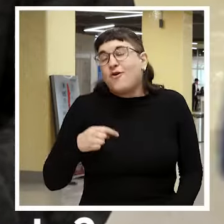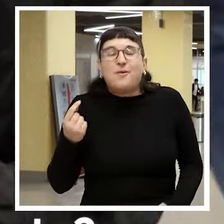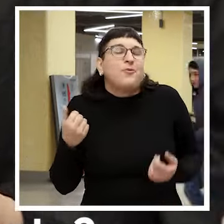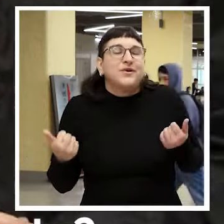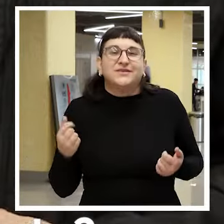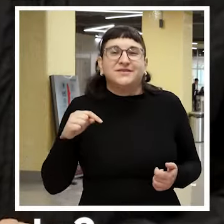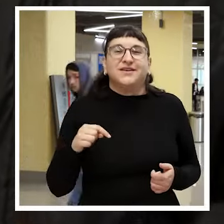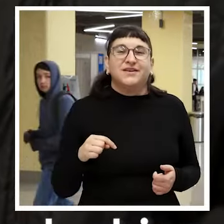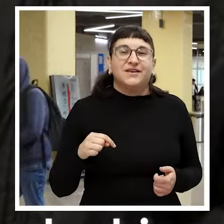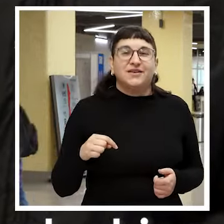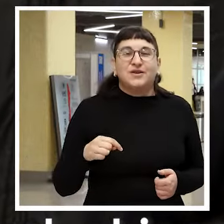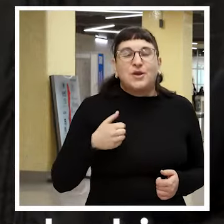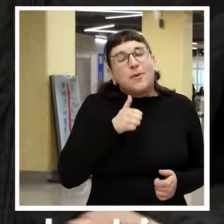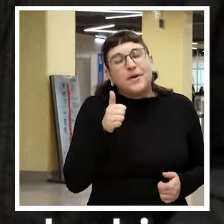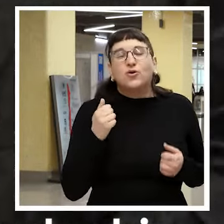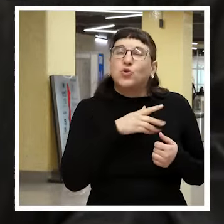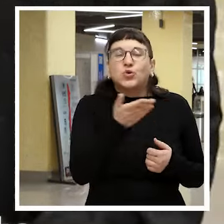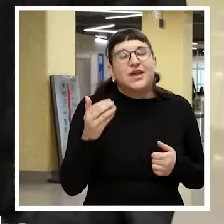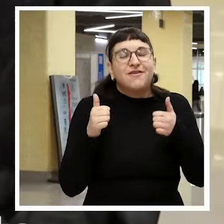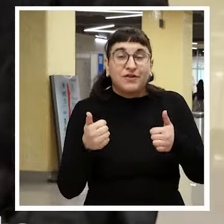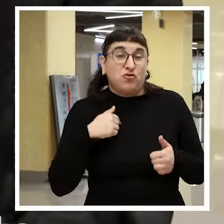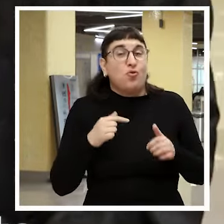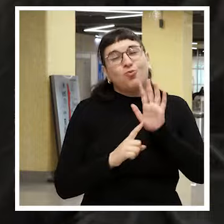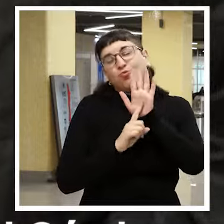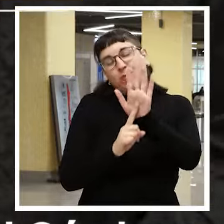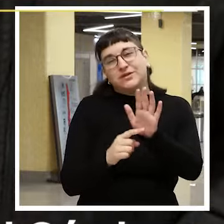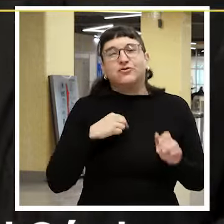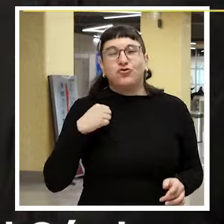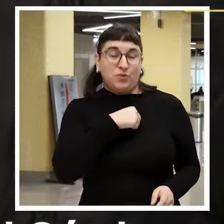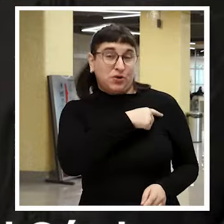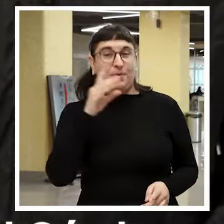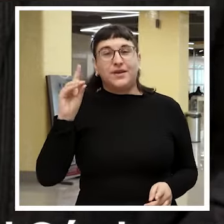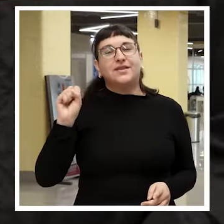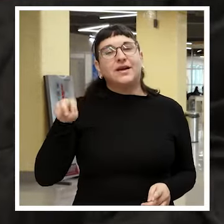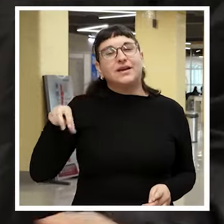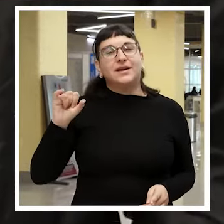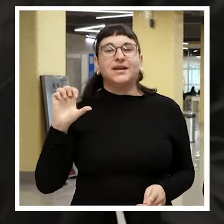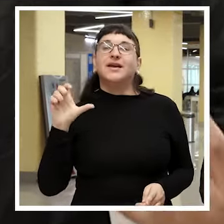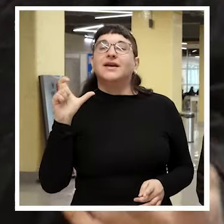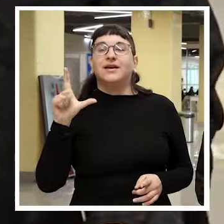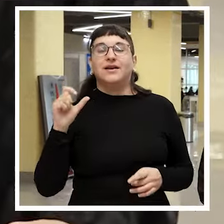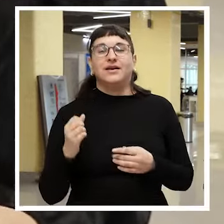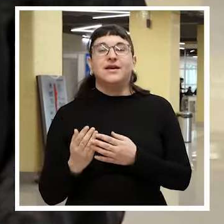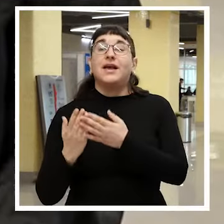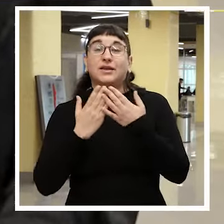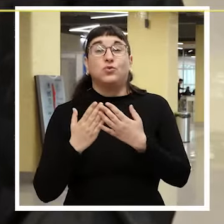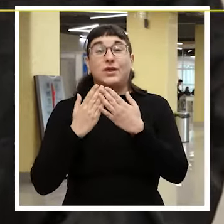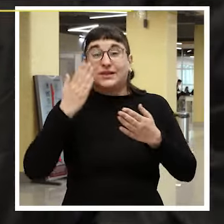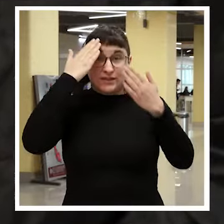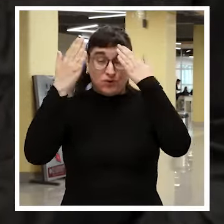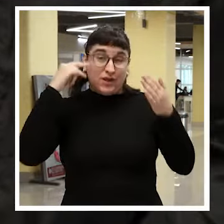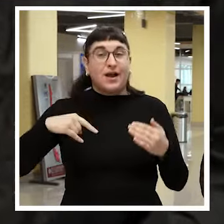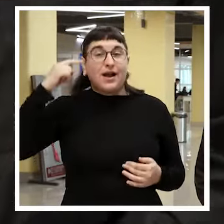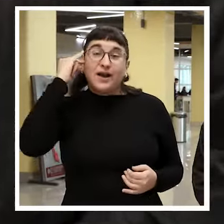¿Qué hubo, pues, gente? ¿Qué más? Espero que estén todos bien. Me presento. Mi nombre es Daniel Cárdenas. Soy estudiante de psicología aquí en la